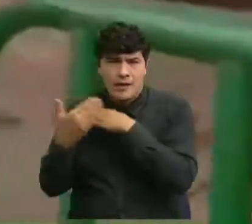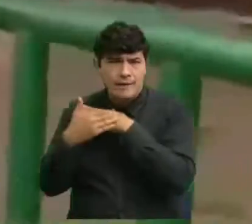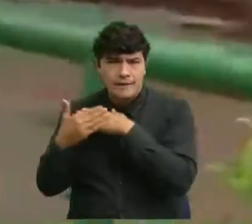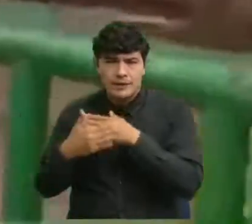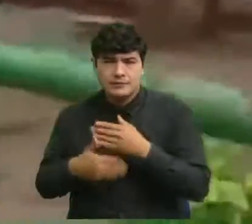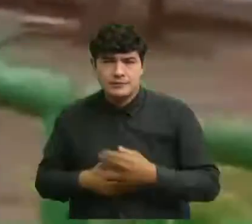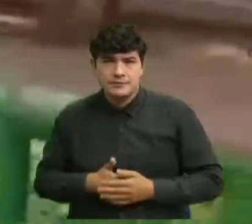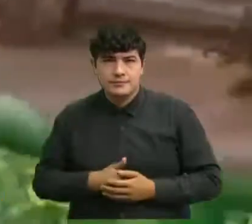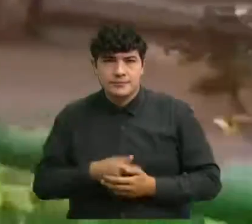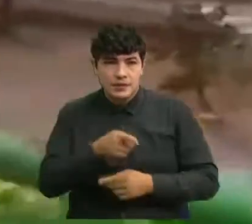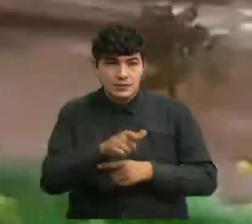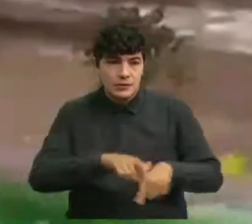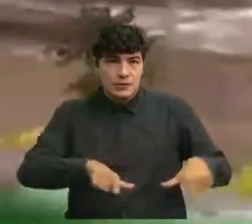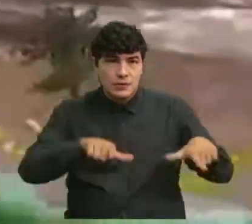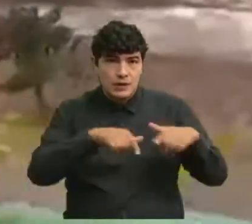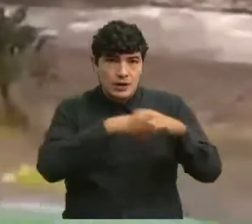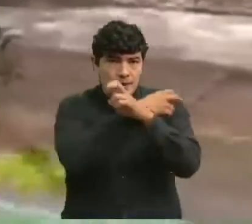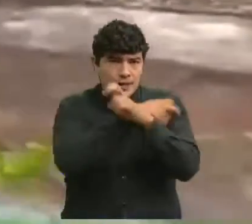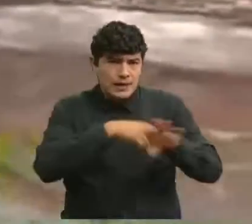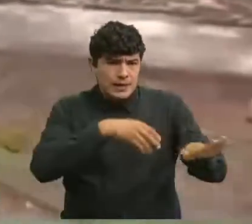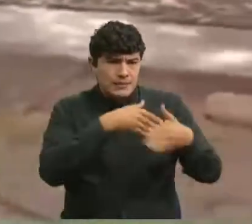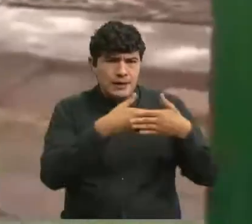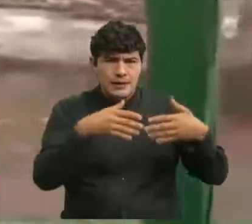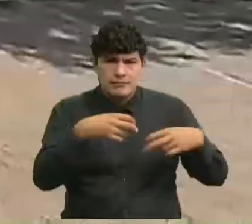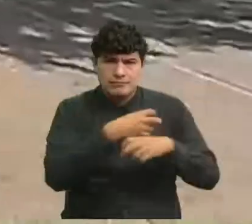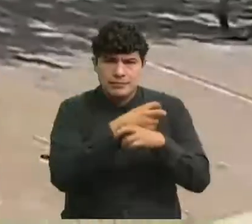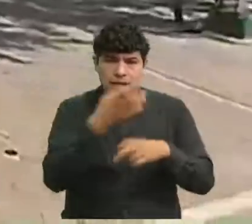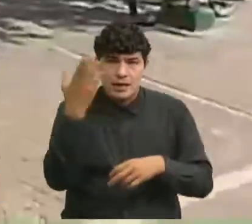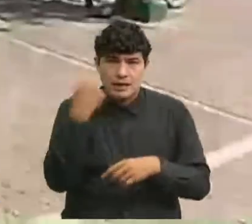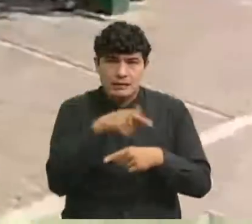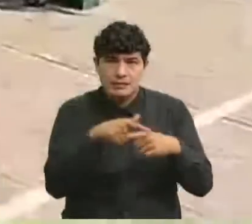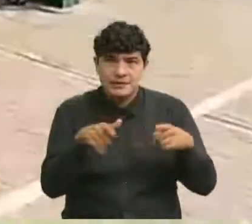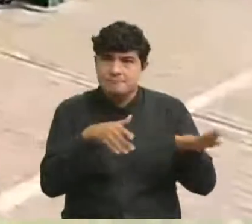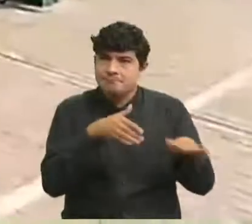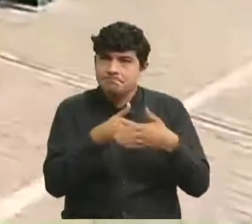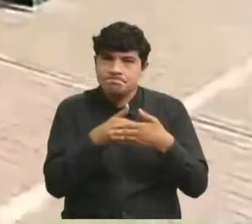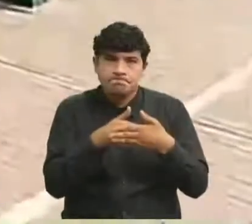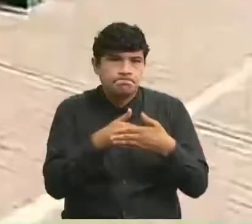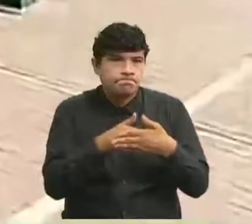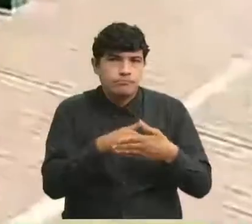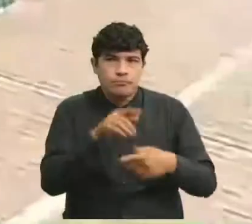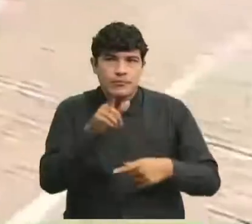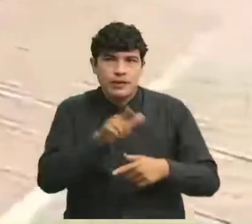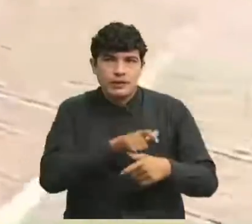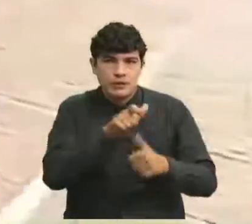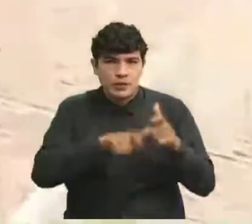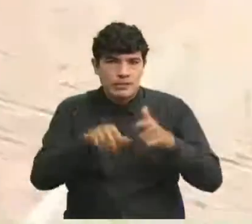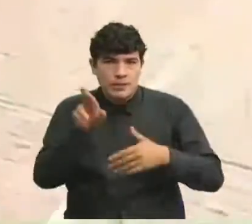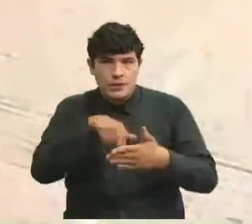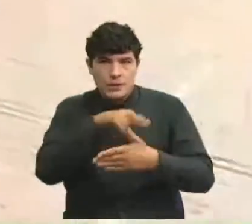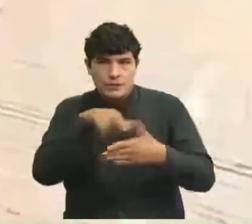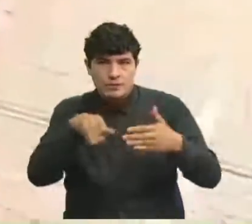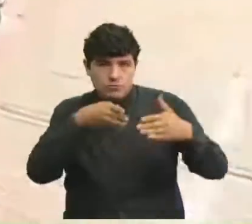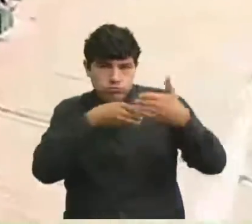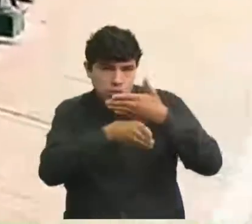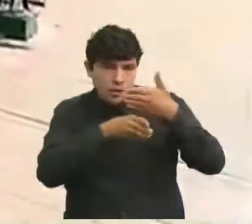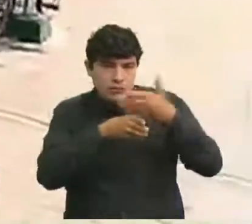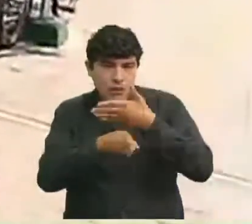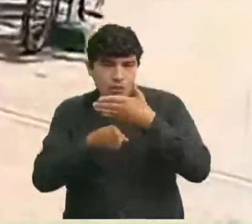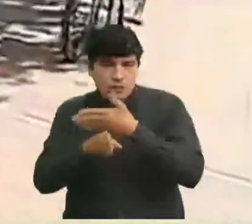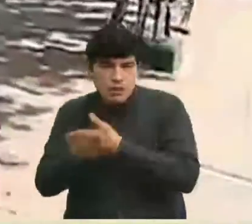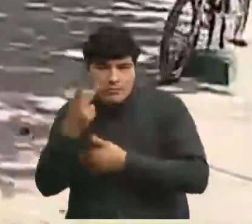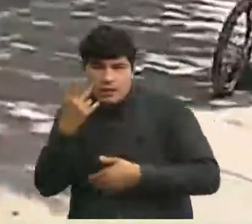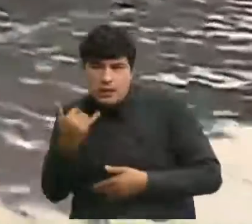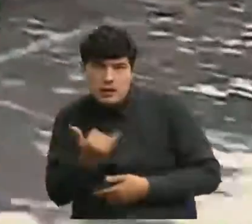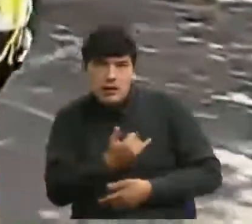Santos, ubicados en pleno centro de la ciudad, durante esta semana permanecieron totalmente cerrados y acordonados con vallas de seguridad por parte